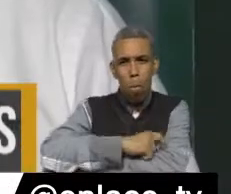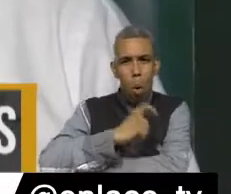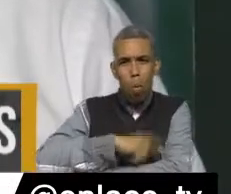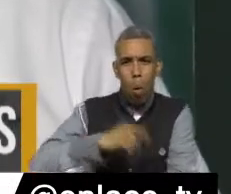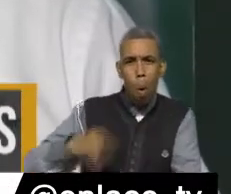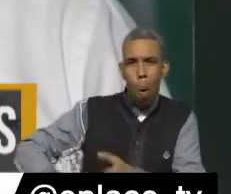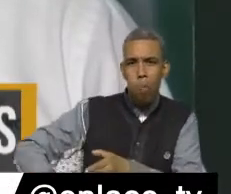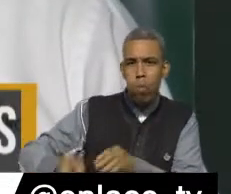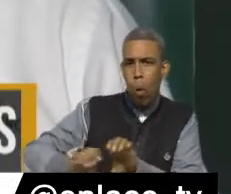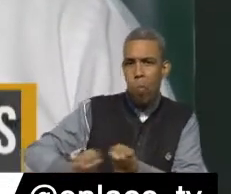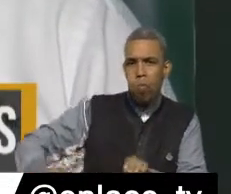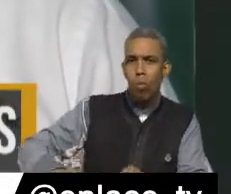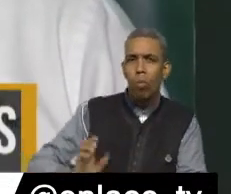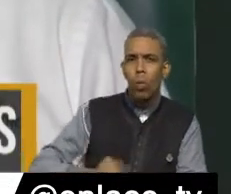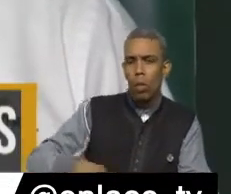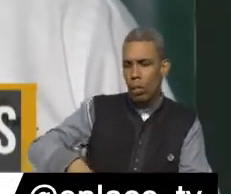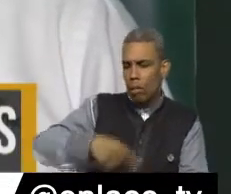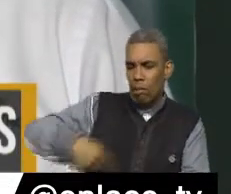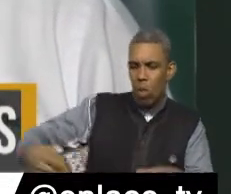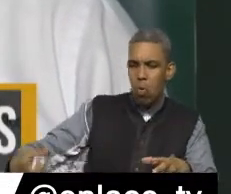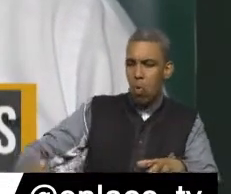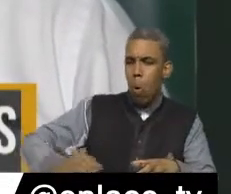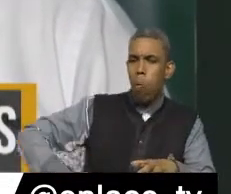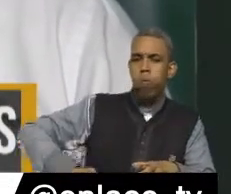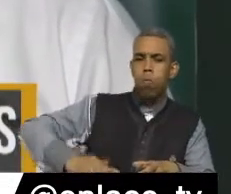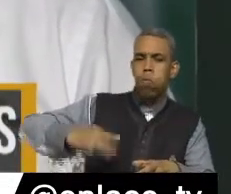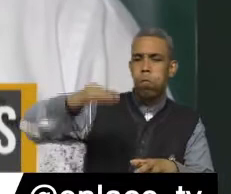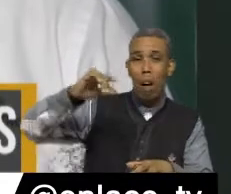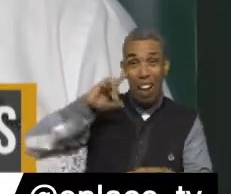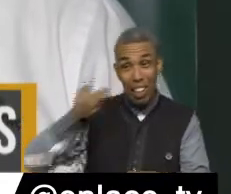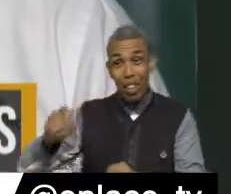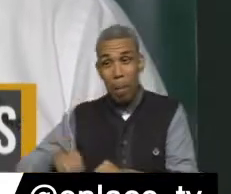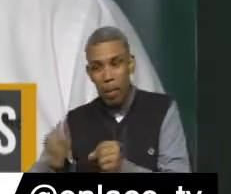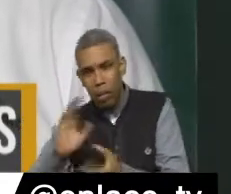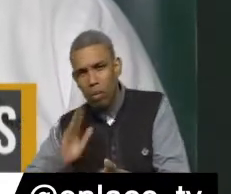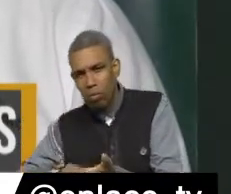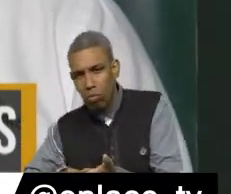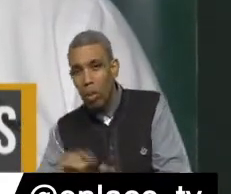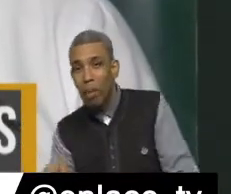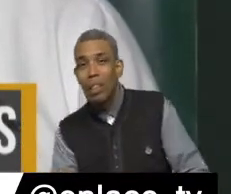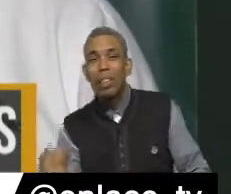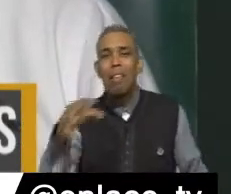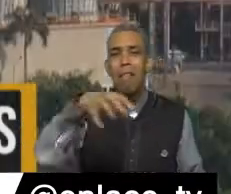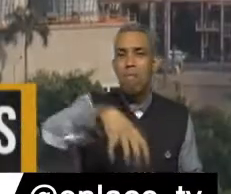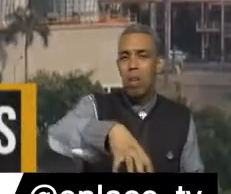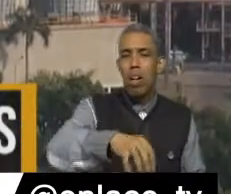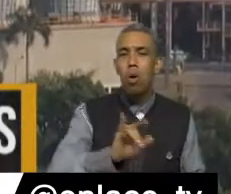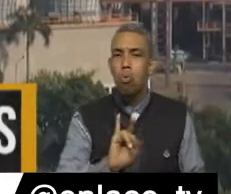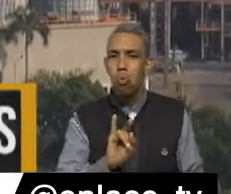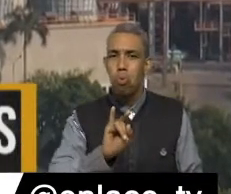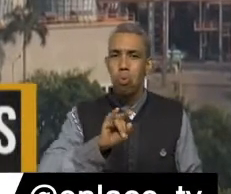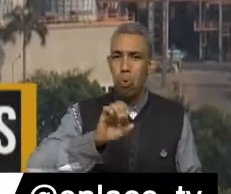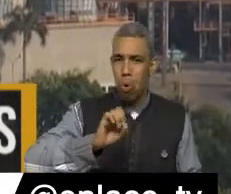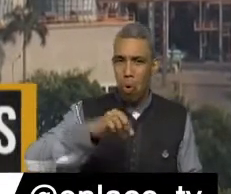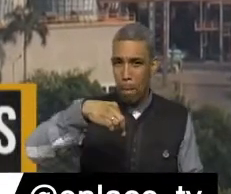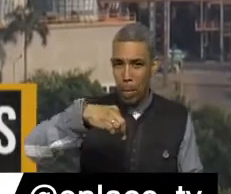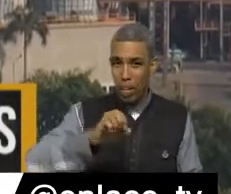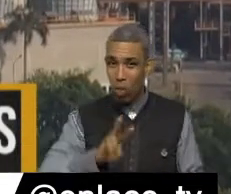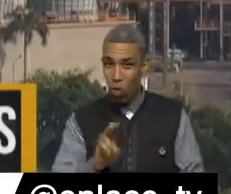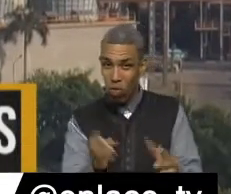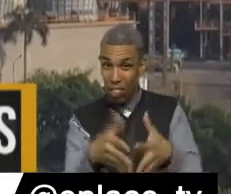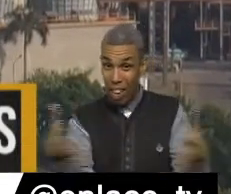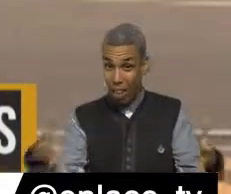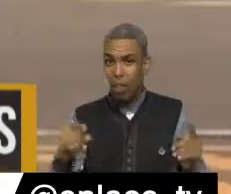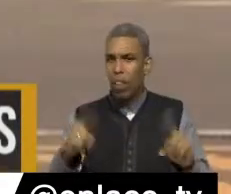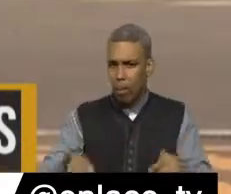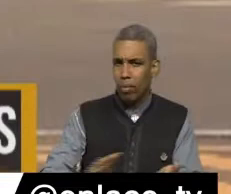proceso. Estamos haciendo todos los prefabricados, el alistamiento de nuestra planta más grande, que es la UOP2. El Ejecutivo hizo referencia a la